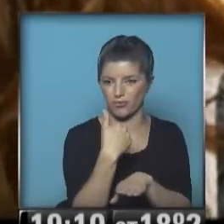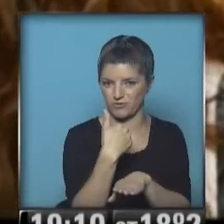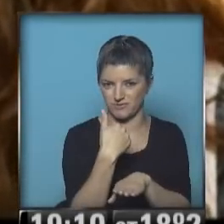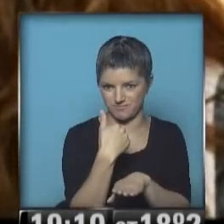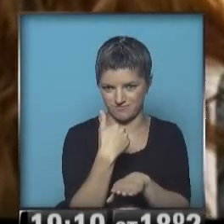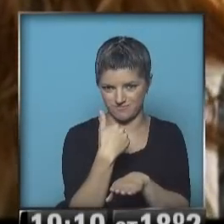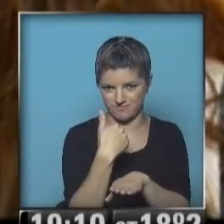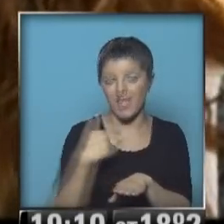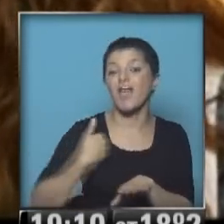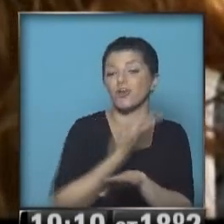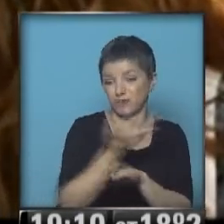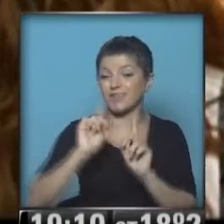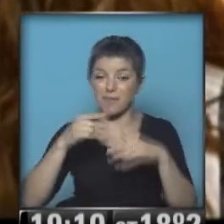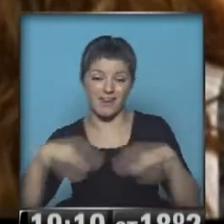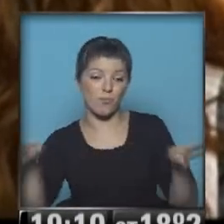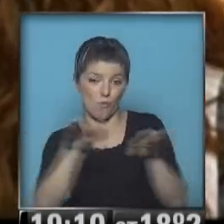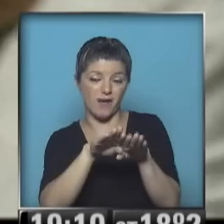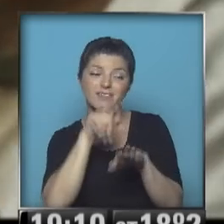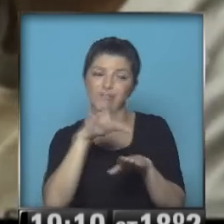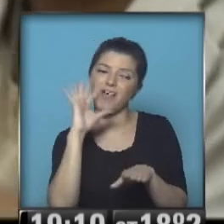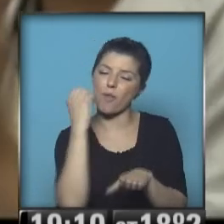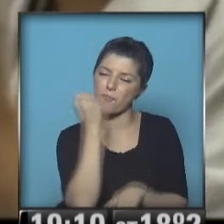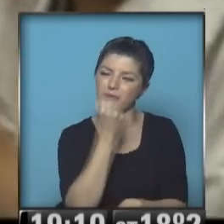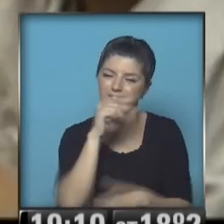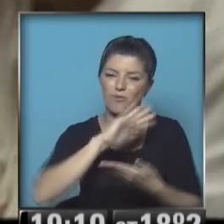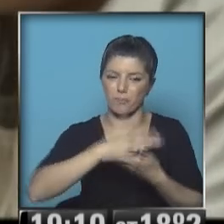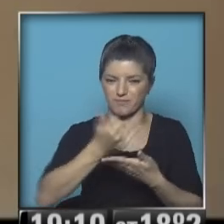nivel social y les da un recurso muy importante.